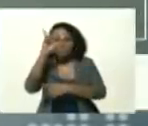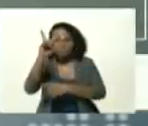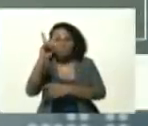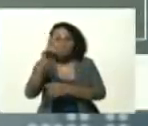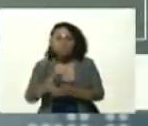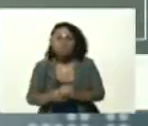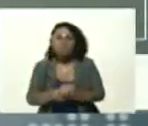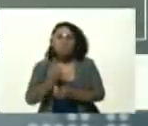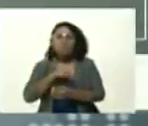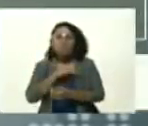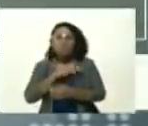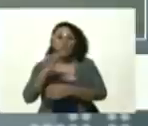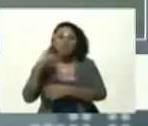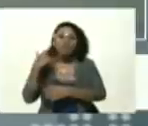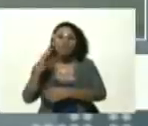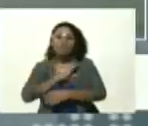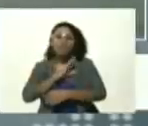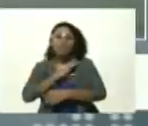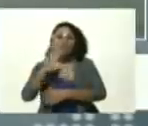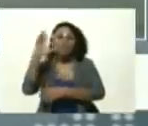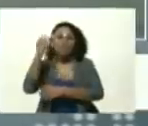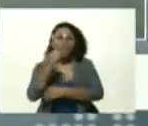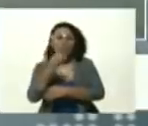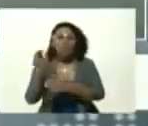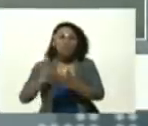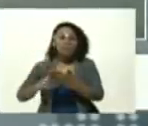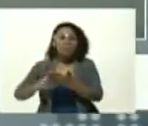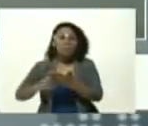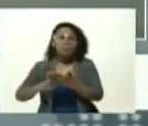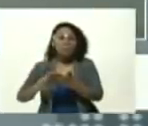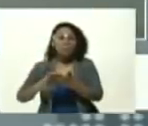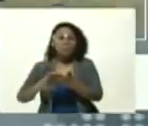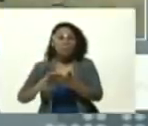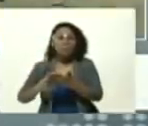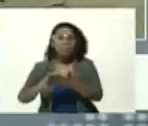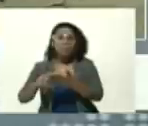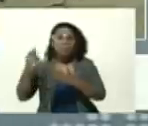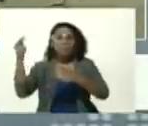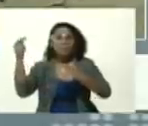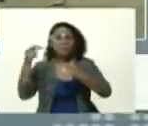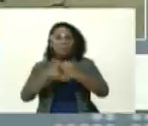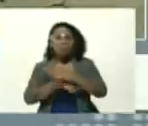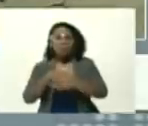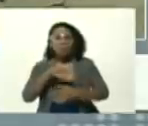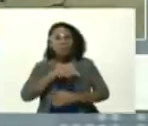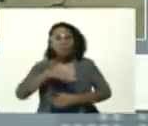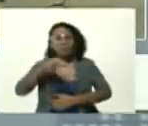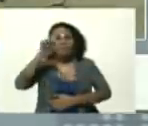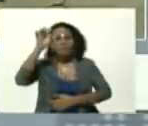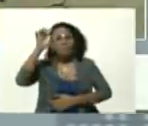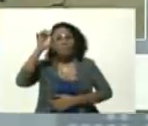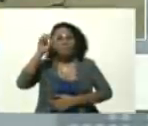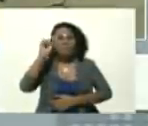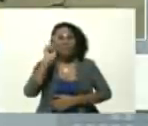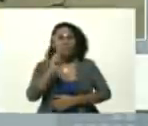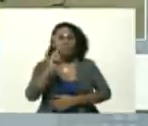lograr una reconciliación profunda del alma de la